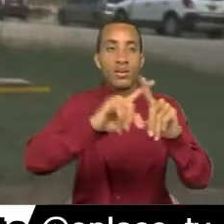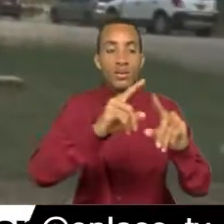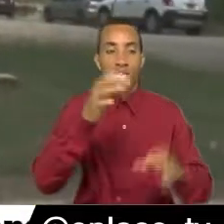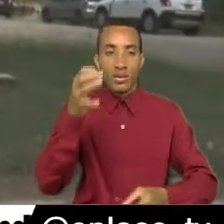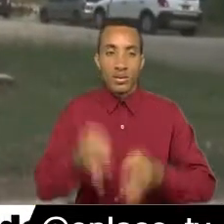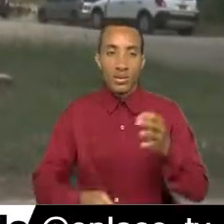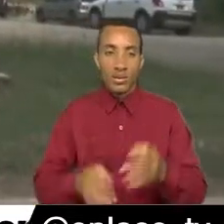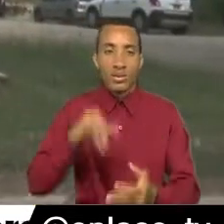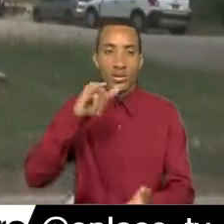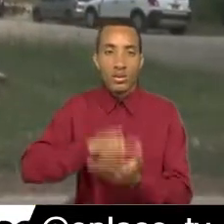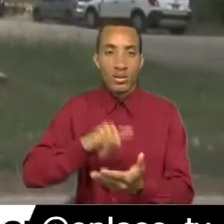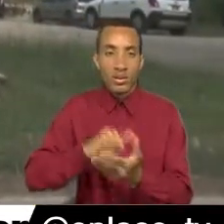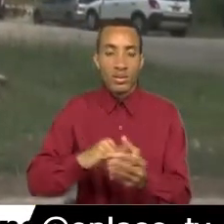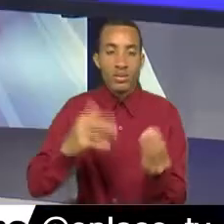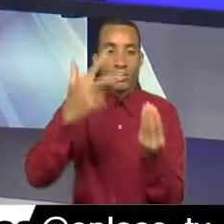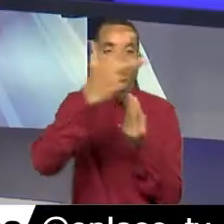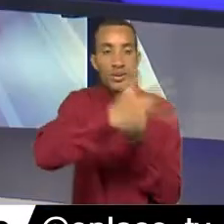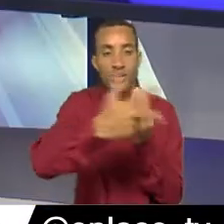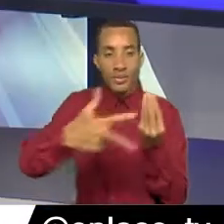Corte Constitucional.